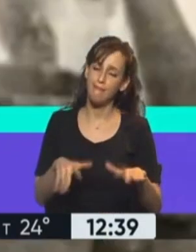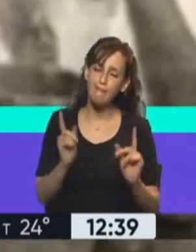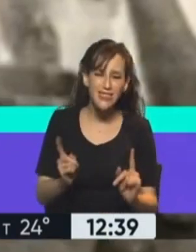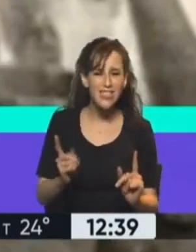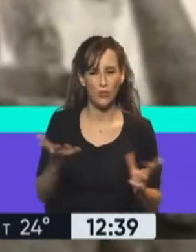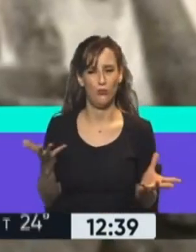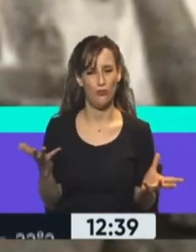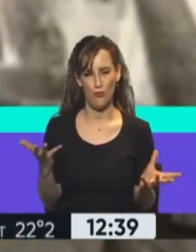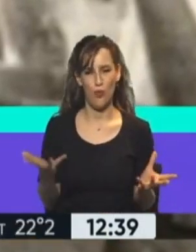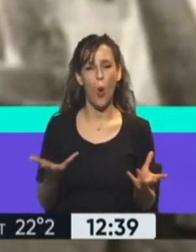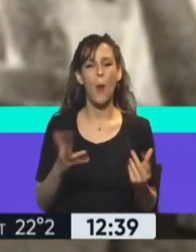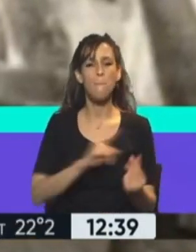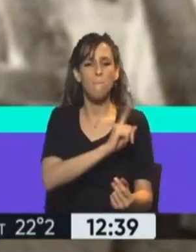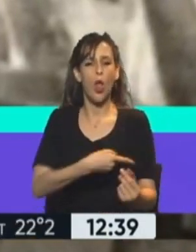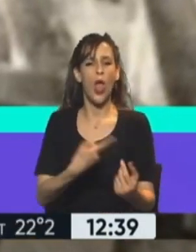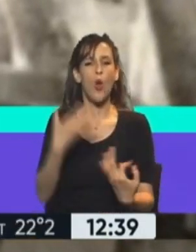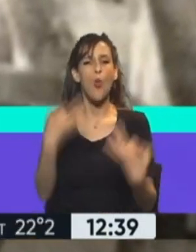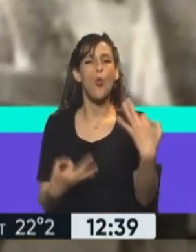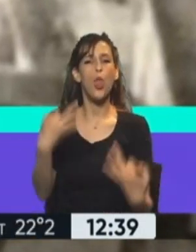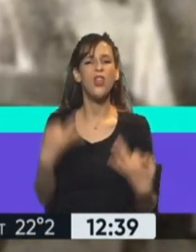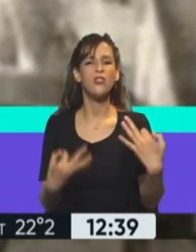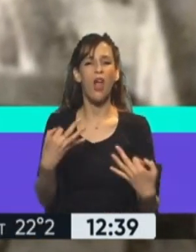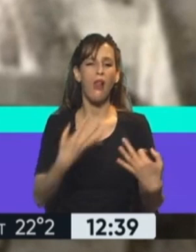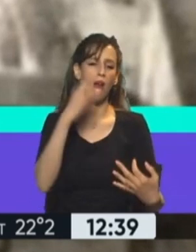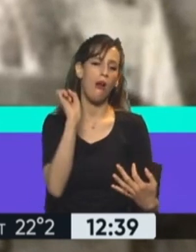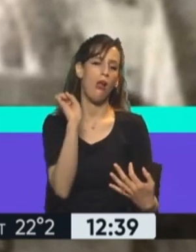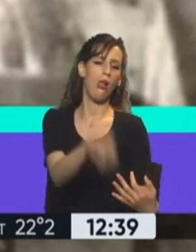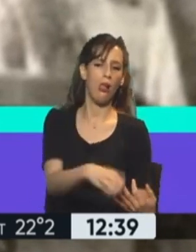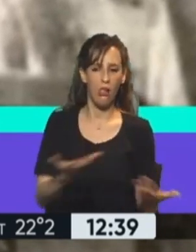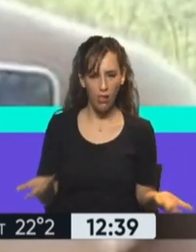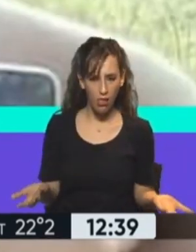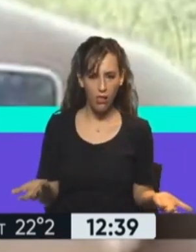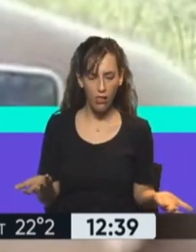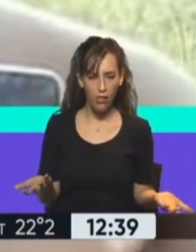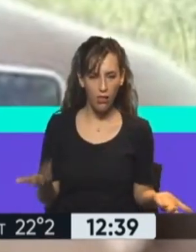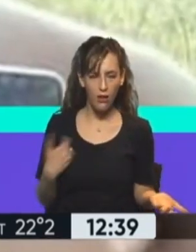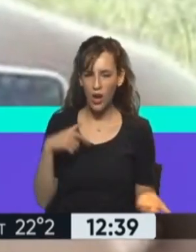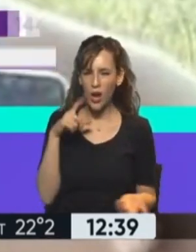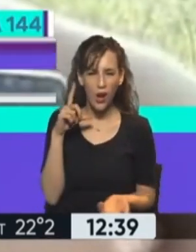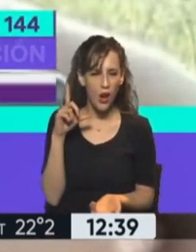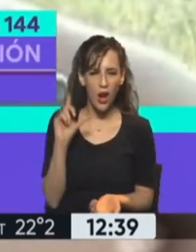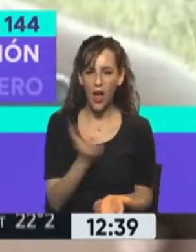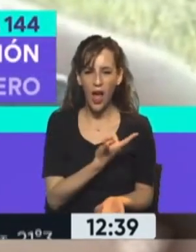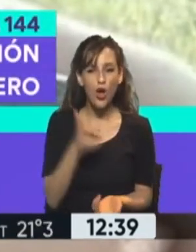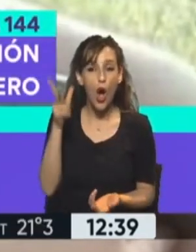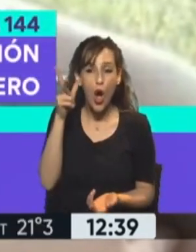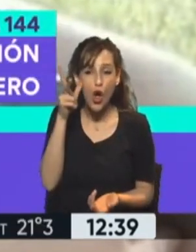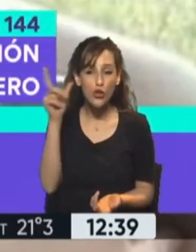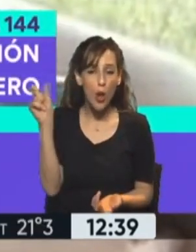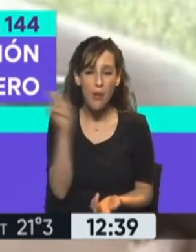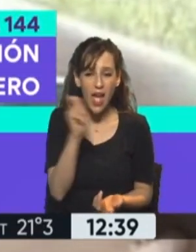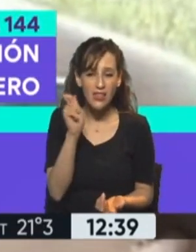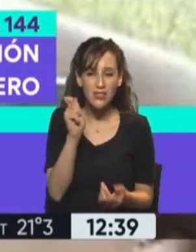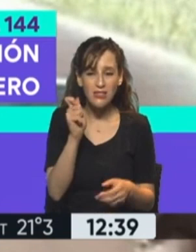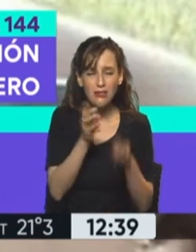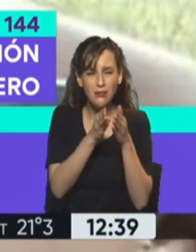de un poder judicial que le llevó 8 meses poder interpretar